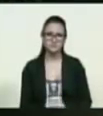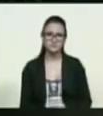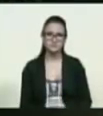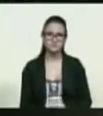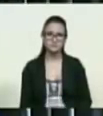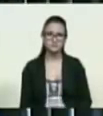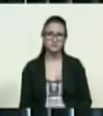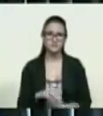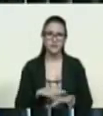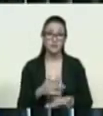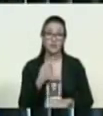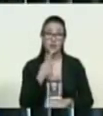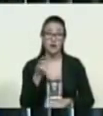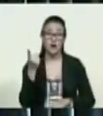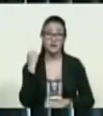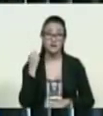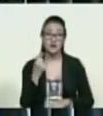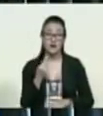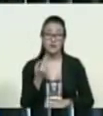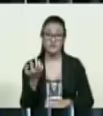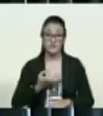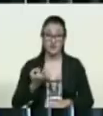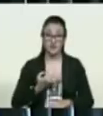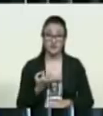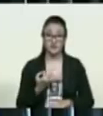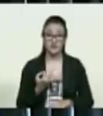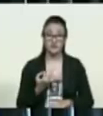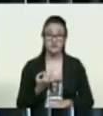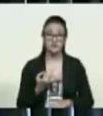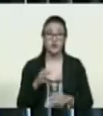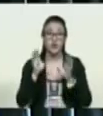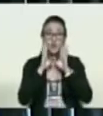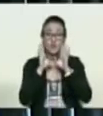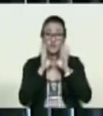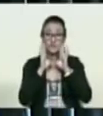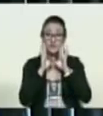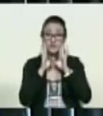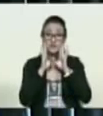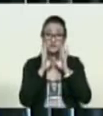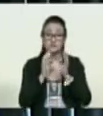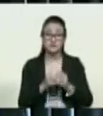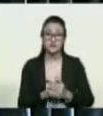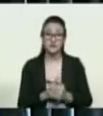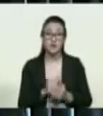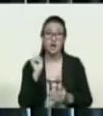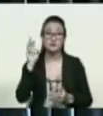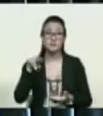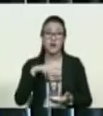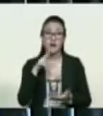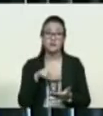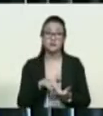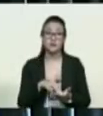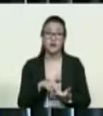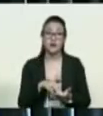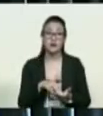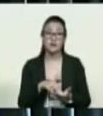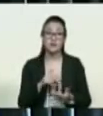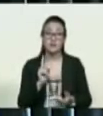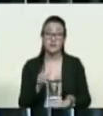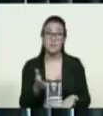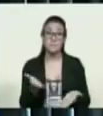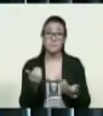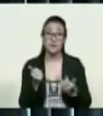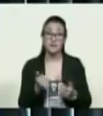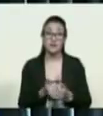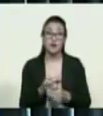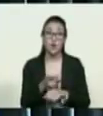Porque si lo que ellos dijeron ayer de Juan Requesén es verdad y Juan Requesén confiesa lo que confesó, entonces la Asamblea Nacional debe pedirle